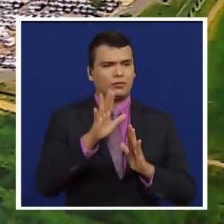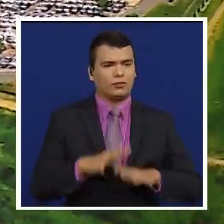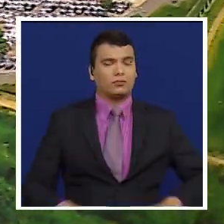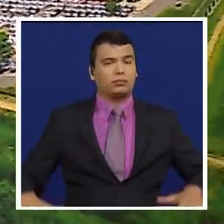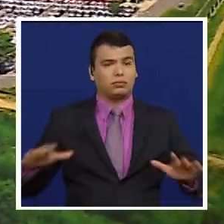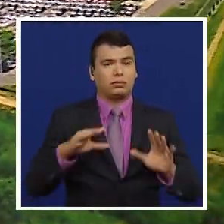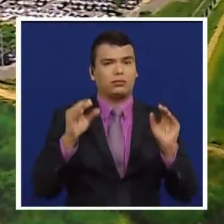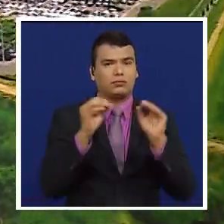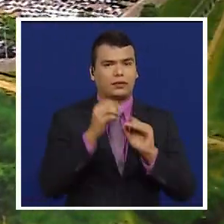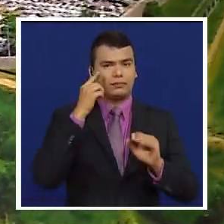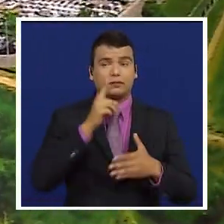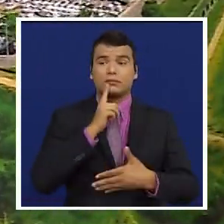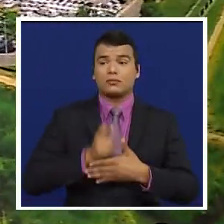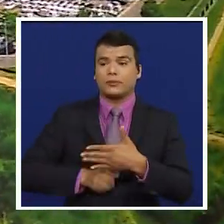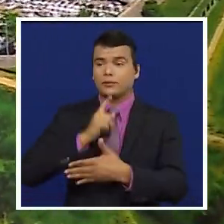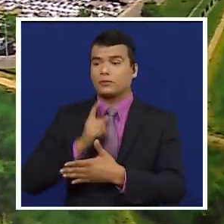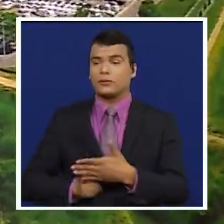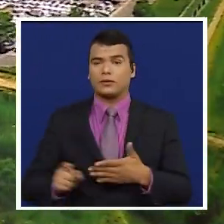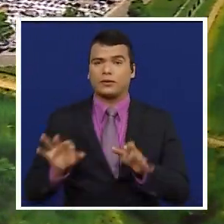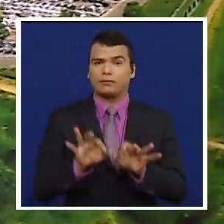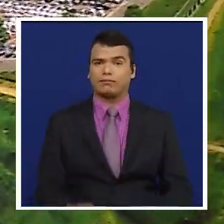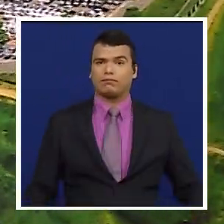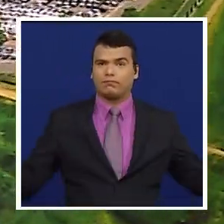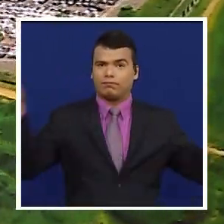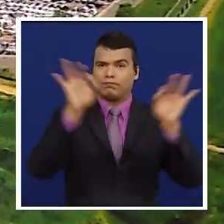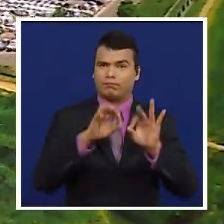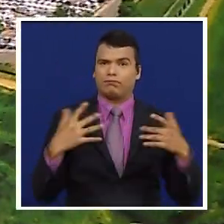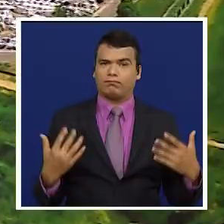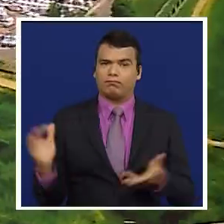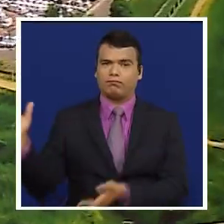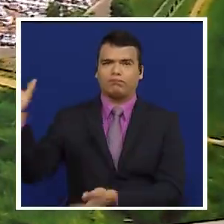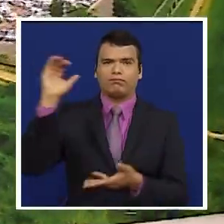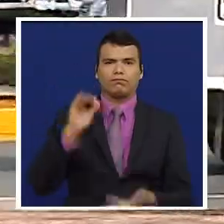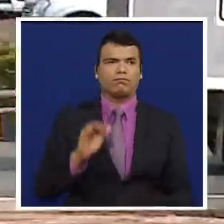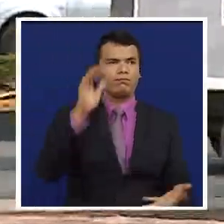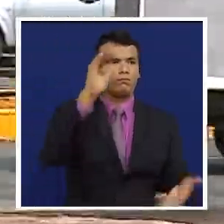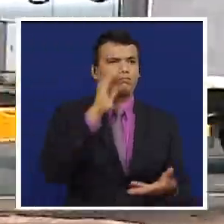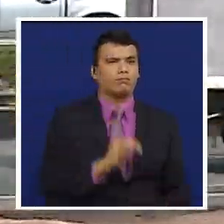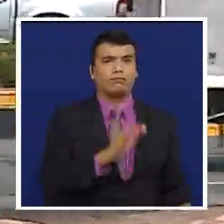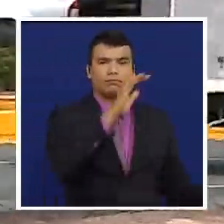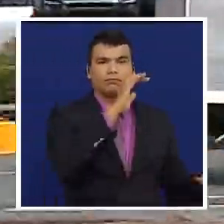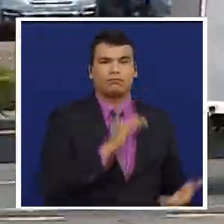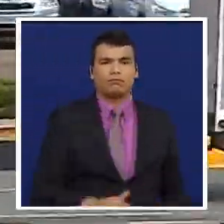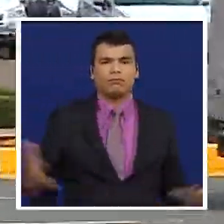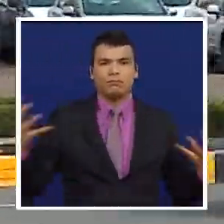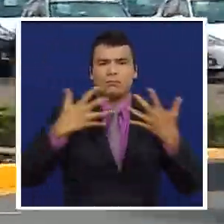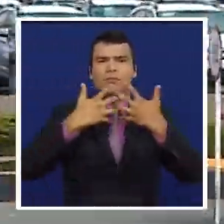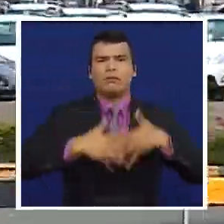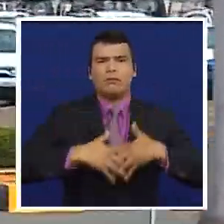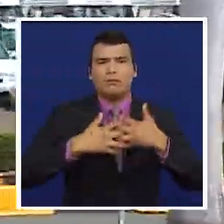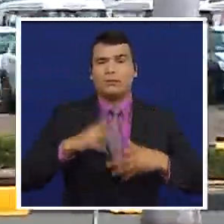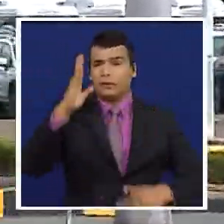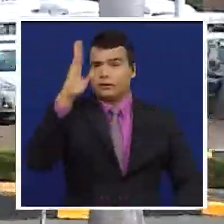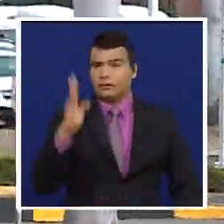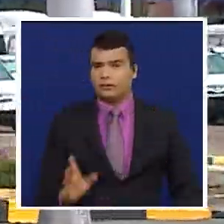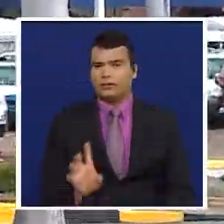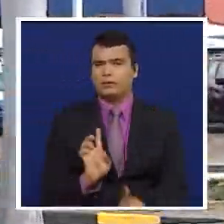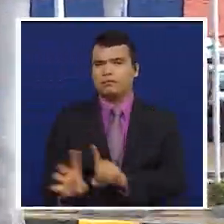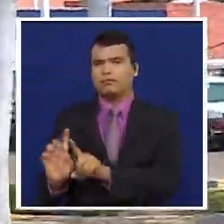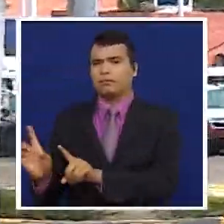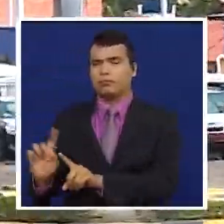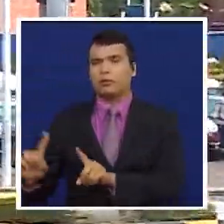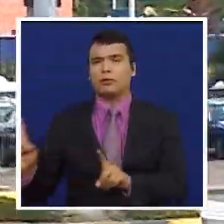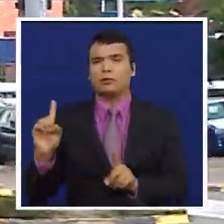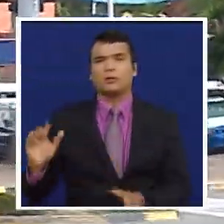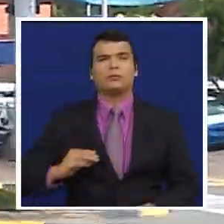un modelo arancelario importante ha permitido que lleguen, por ejemplo, desde empresas con capital brasileño a ensamblar cables de fibra óptica que